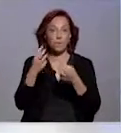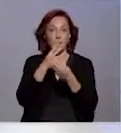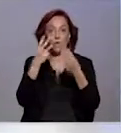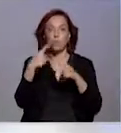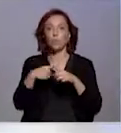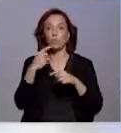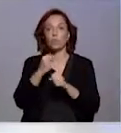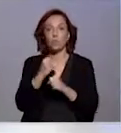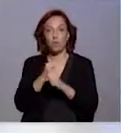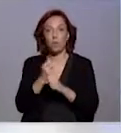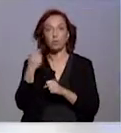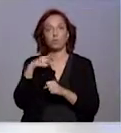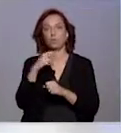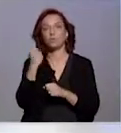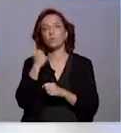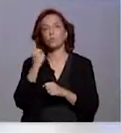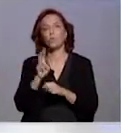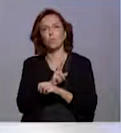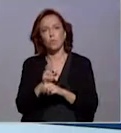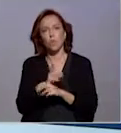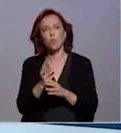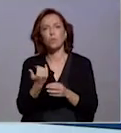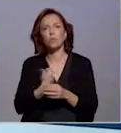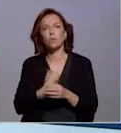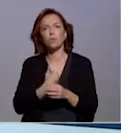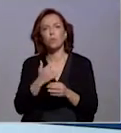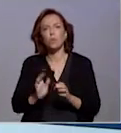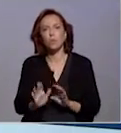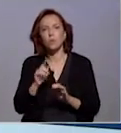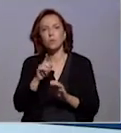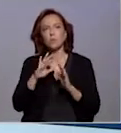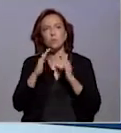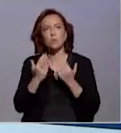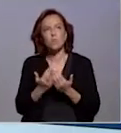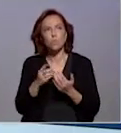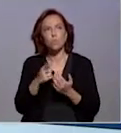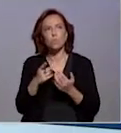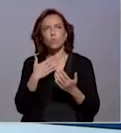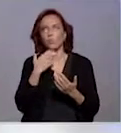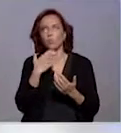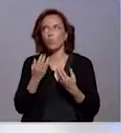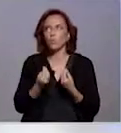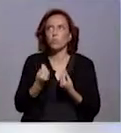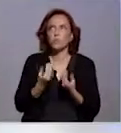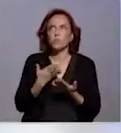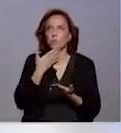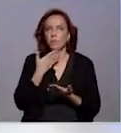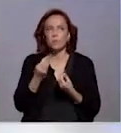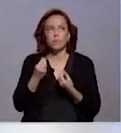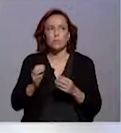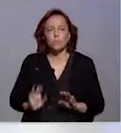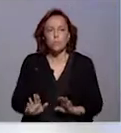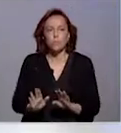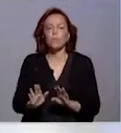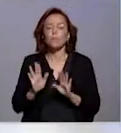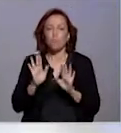trabajo y por eso es tan importante cuidarlo todo y como prepararse a ese mundo de incertidumbres y bueno lo que decíamos al principio